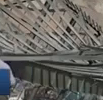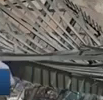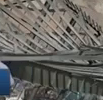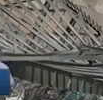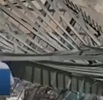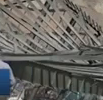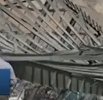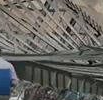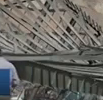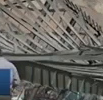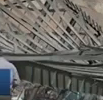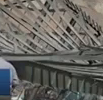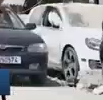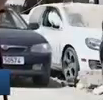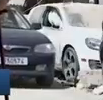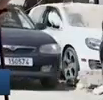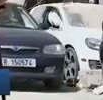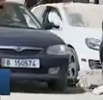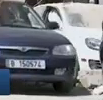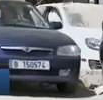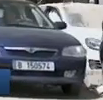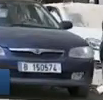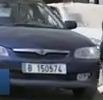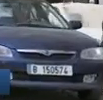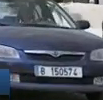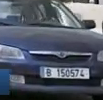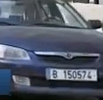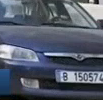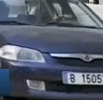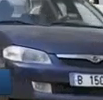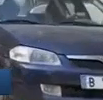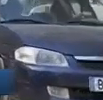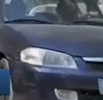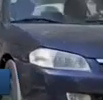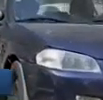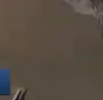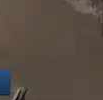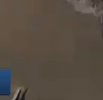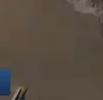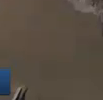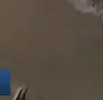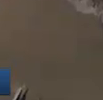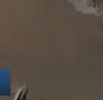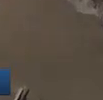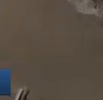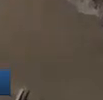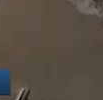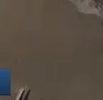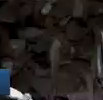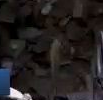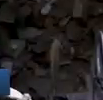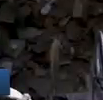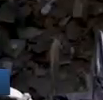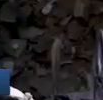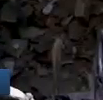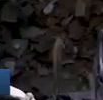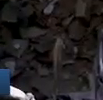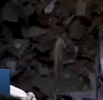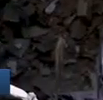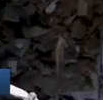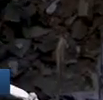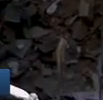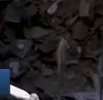Panorama devastador en Beirut. Un día después de la explosión en el puerto de esa ciudad libanesa, el número de muertos continúa en